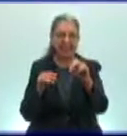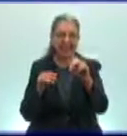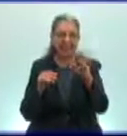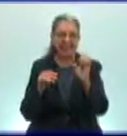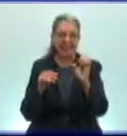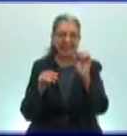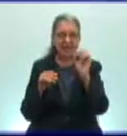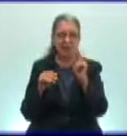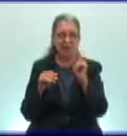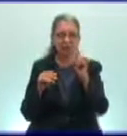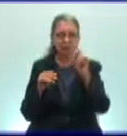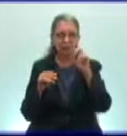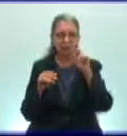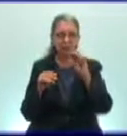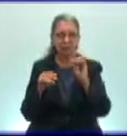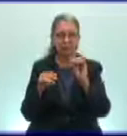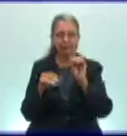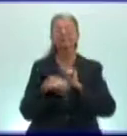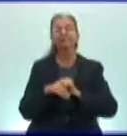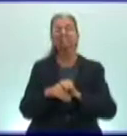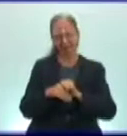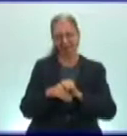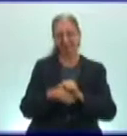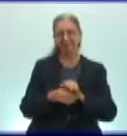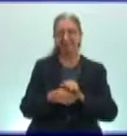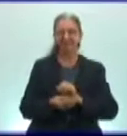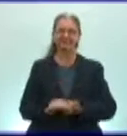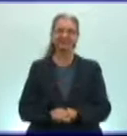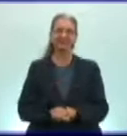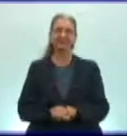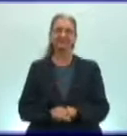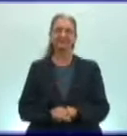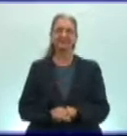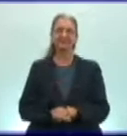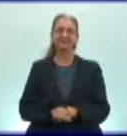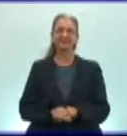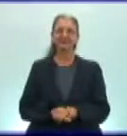son eléctricamente neutros.